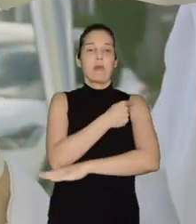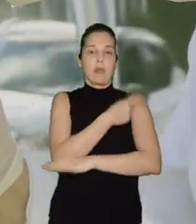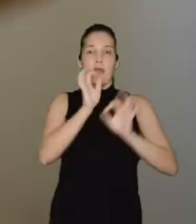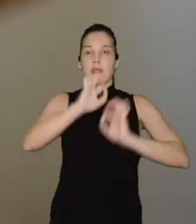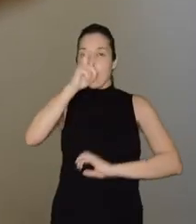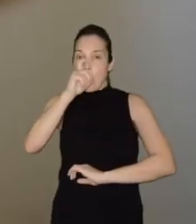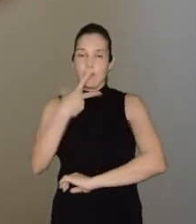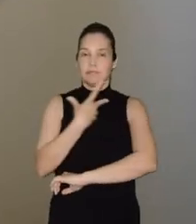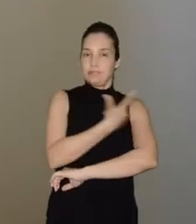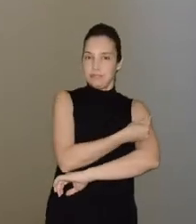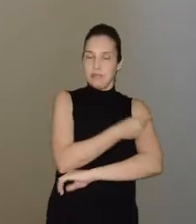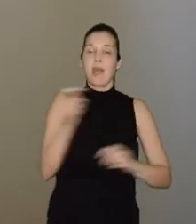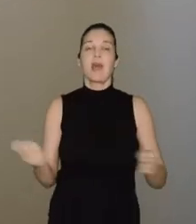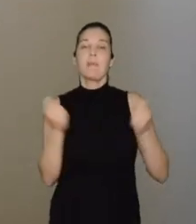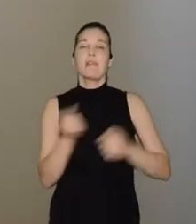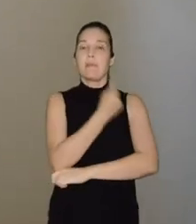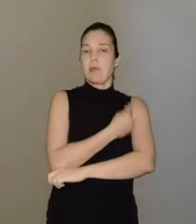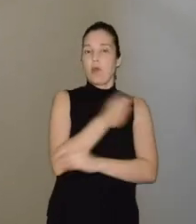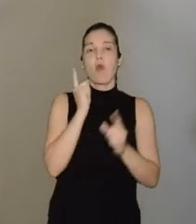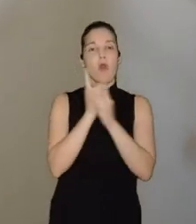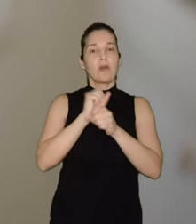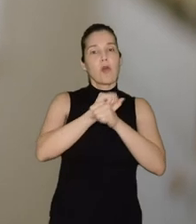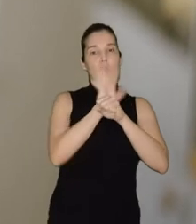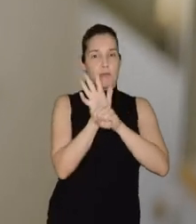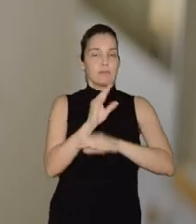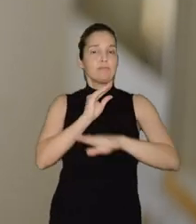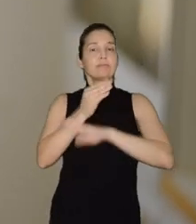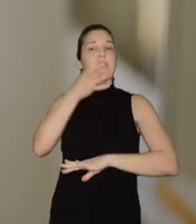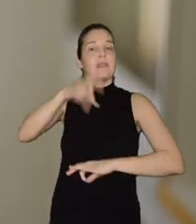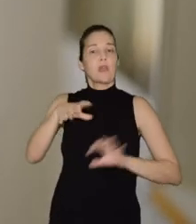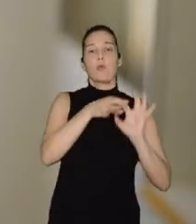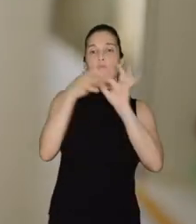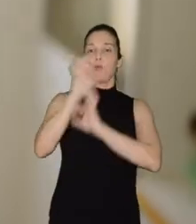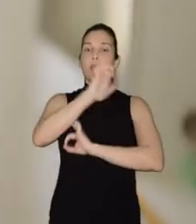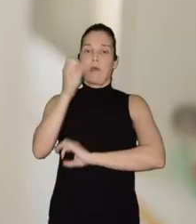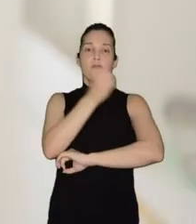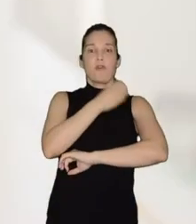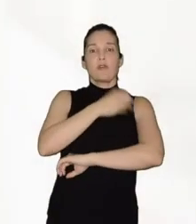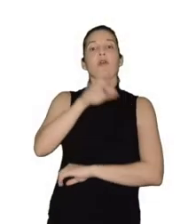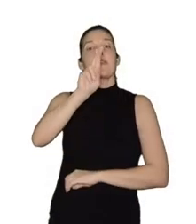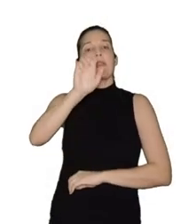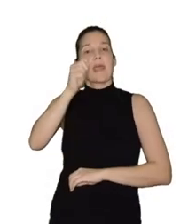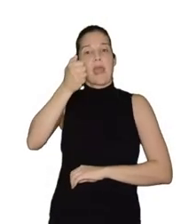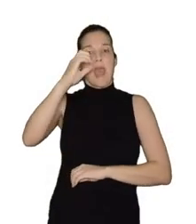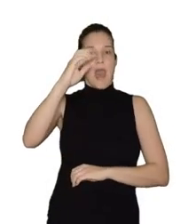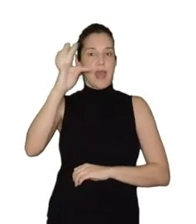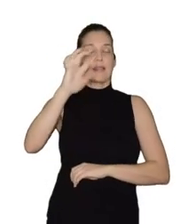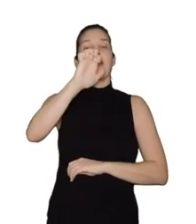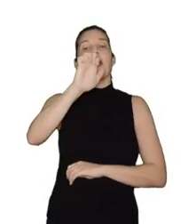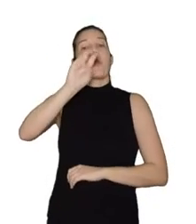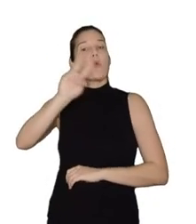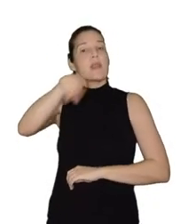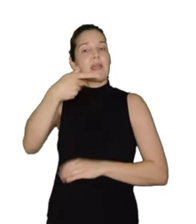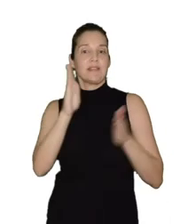vacunación y ponte dosis de recuerdo. Campaña de vacunación contra la COVID cofinanciada por la Unión Europea, fondos ReATEU